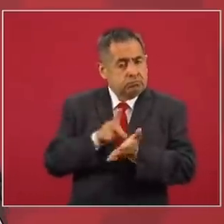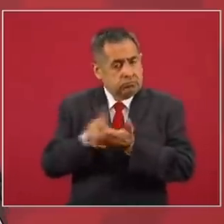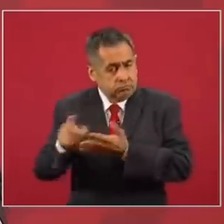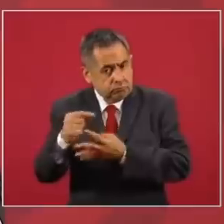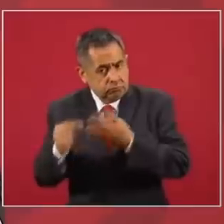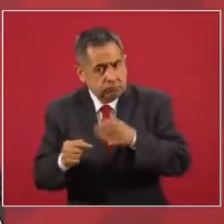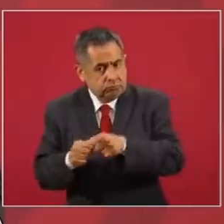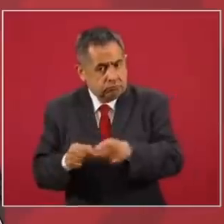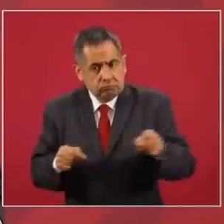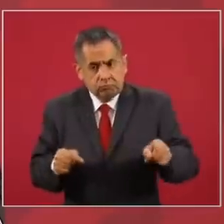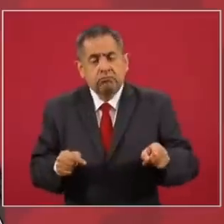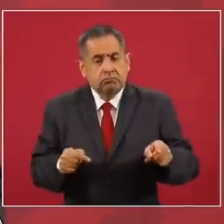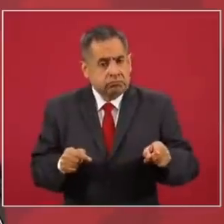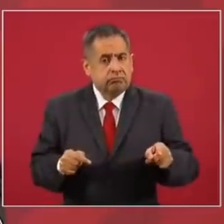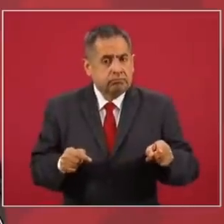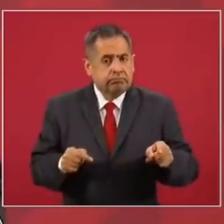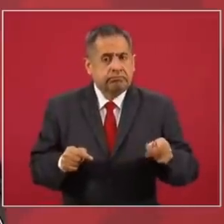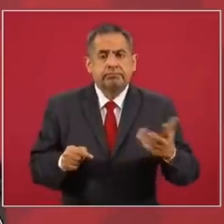permitir